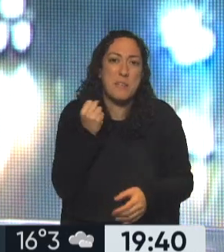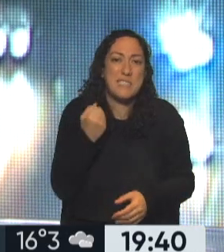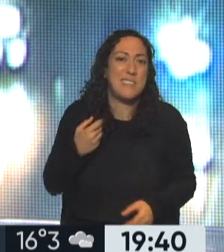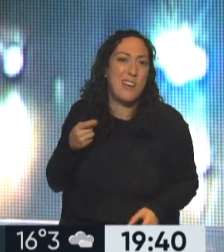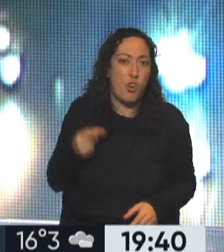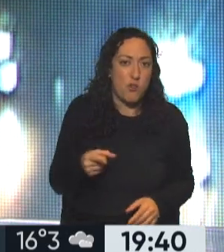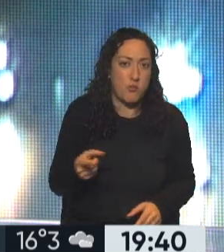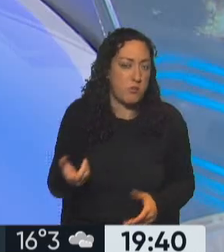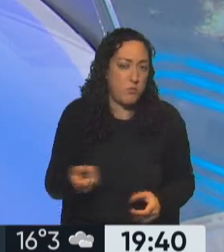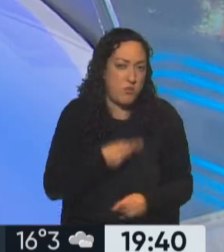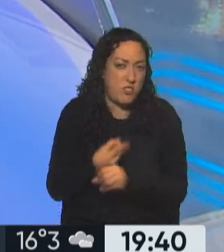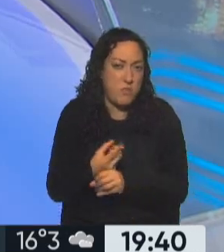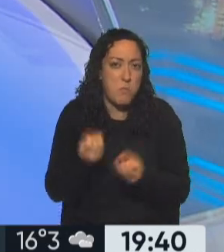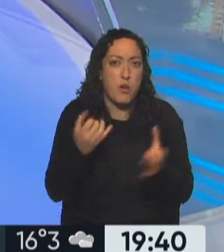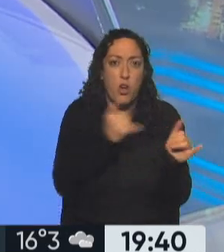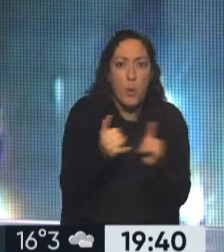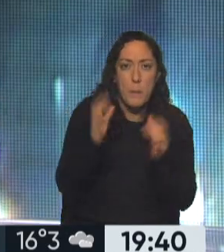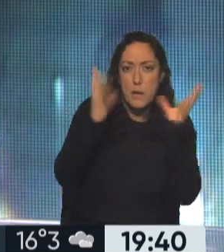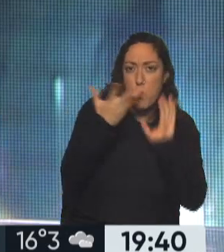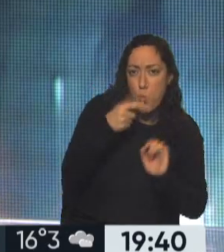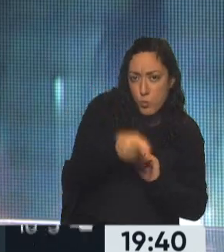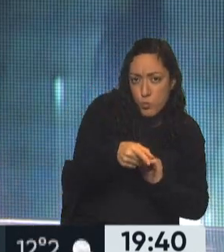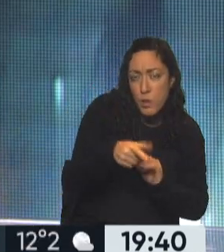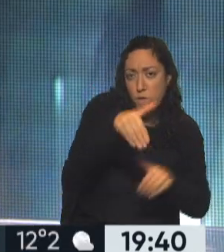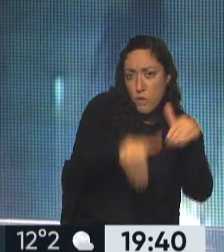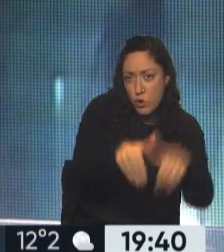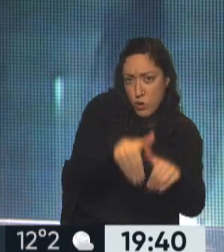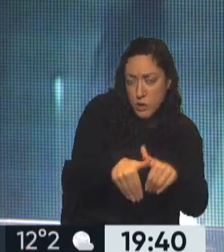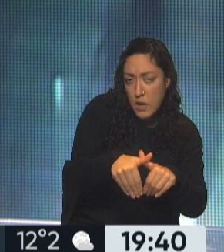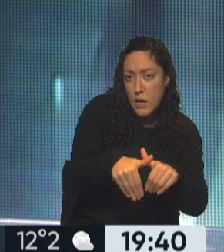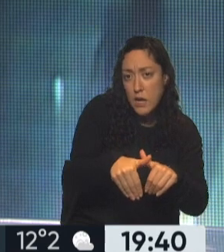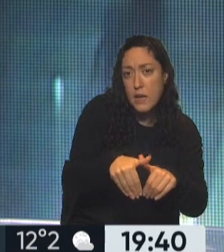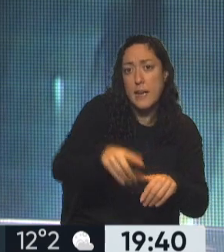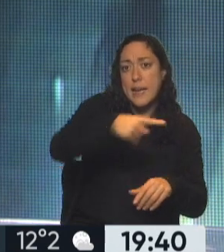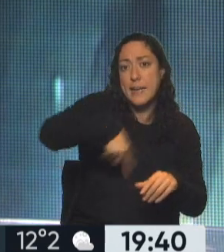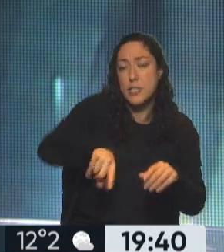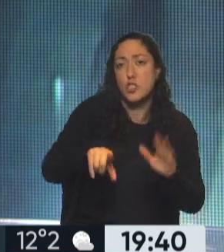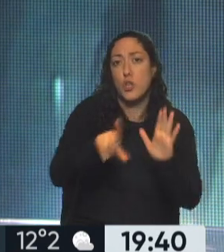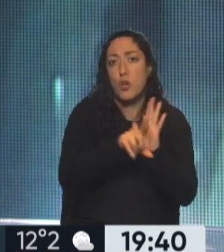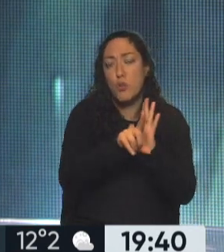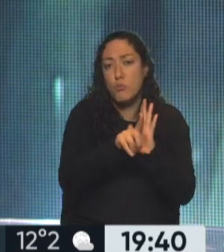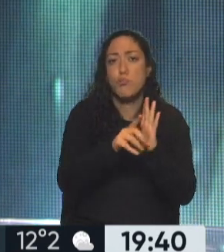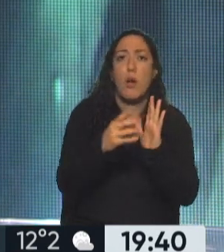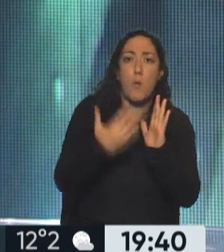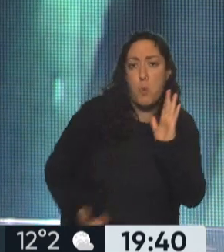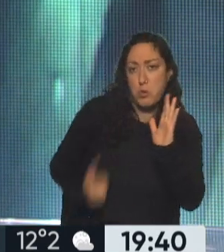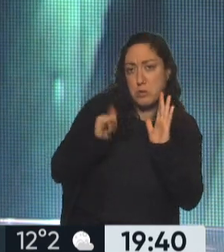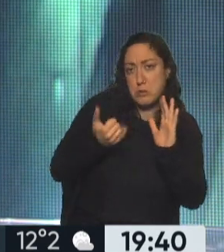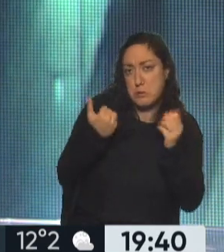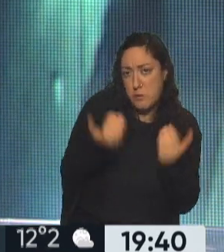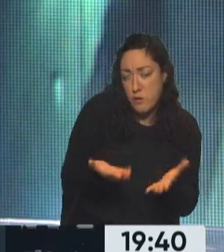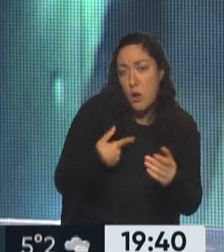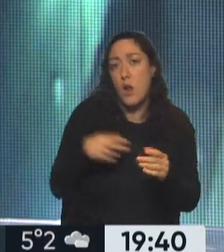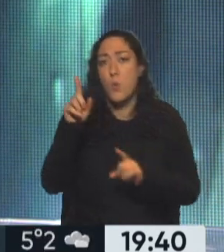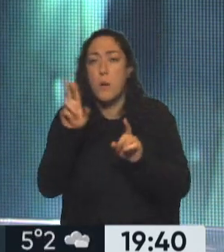ver, Naturalmente. hay jóvenes que votan a Milei y que están a favor de la legalización del aborto. Hay mujeres que se dicen feministas y